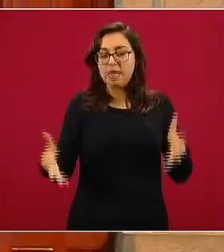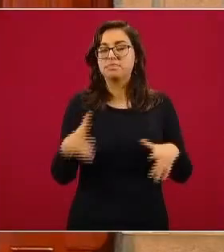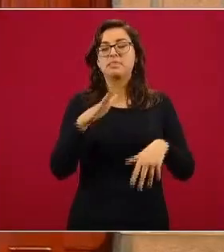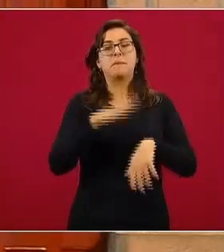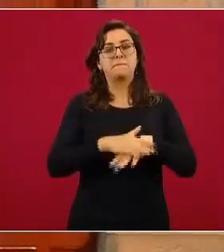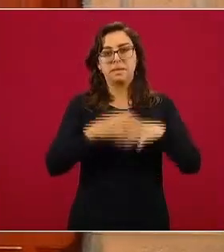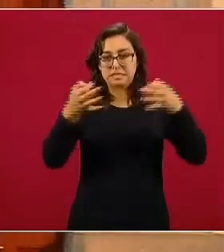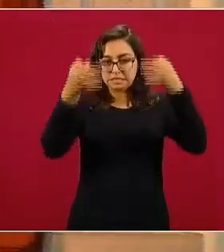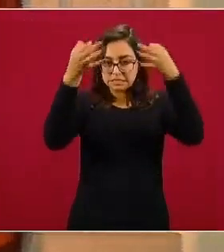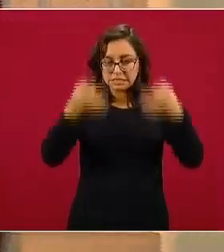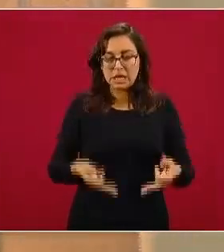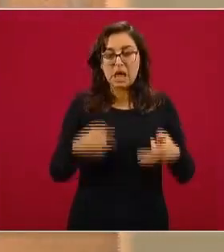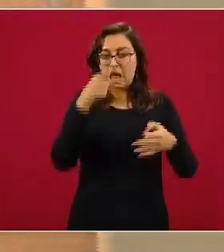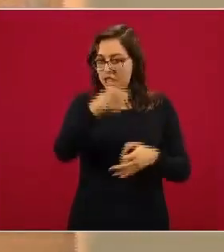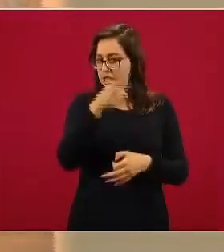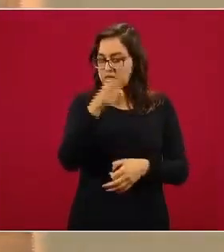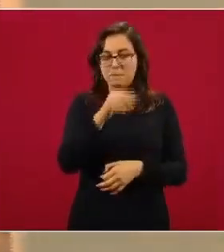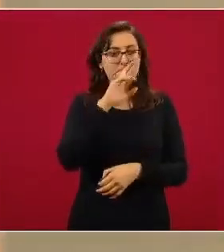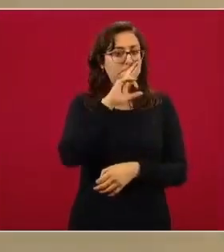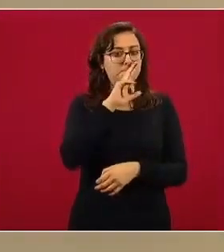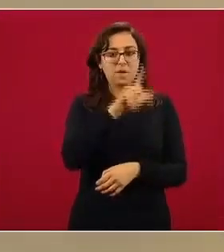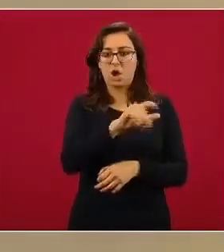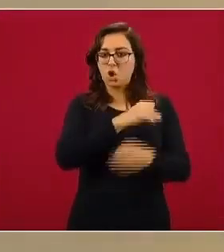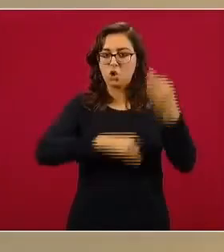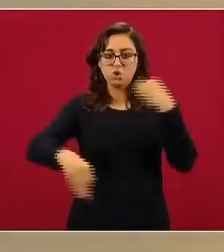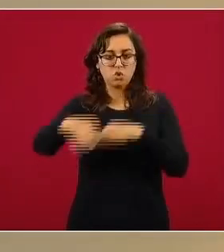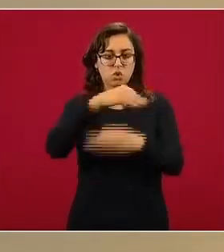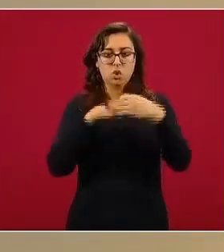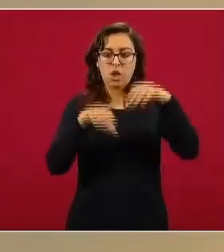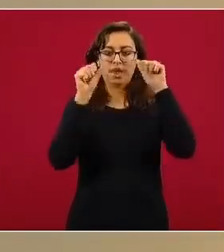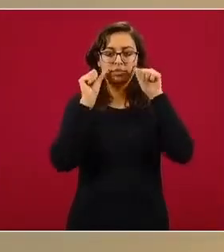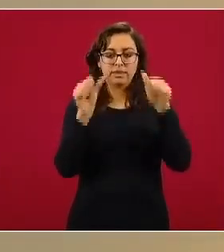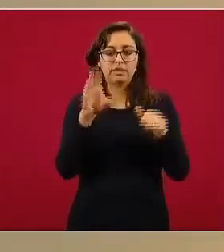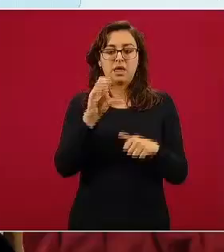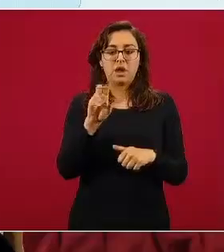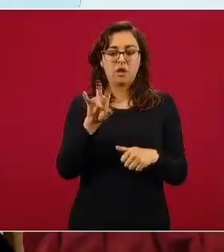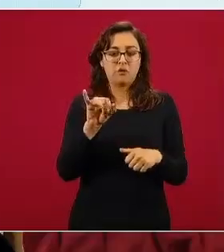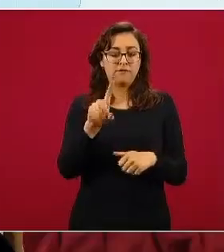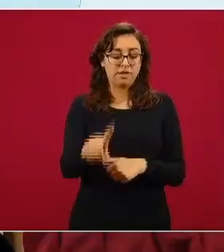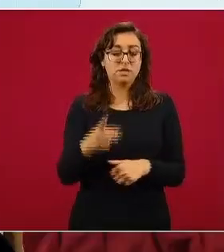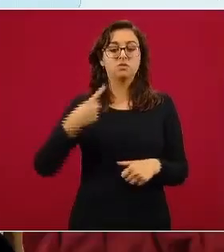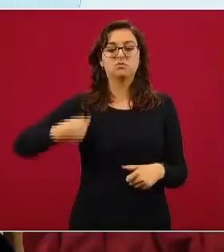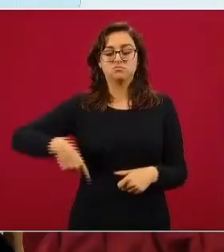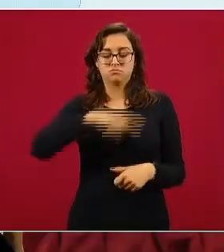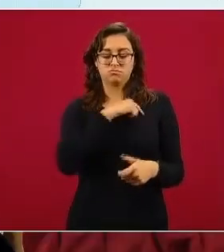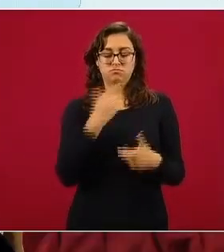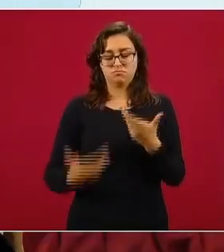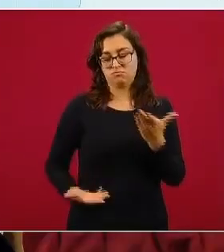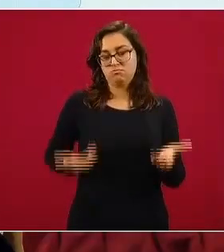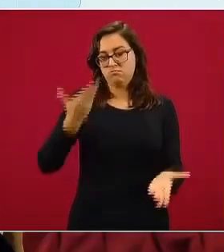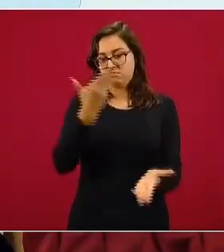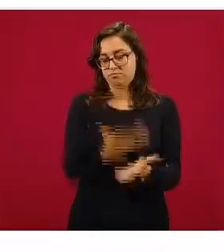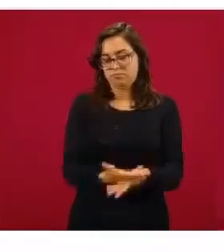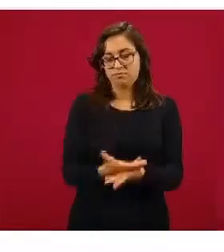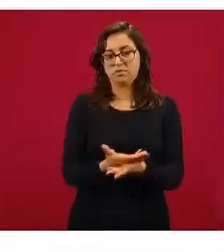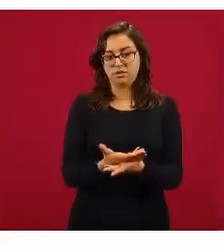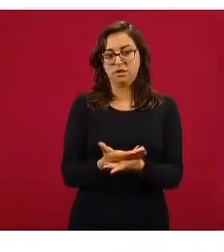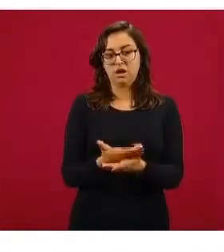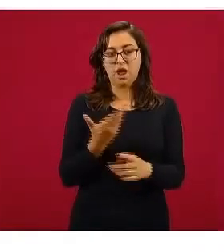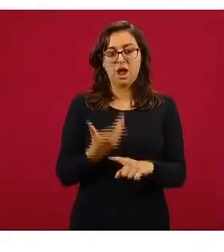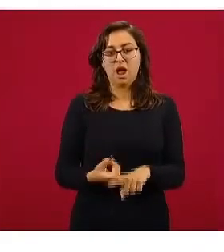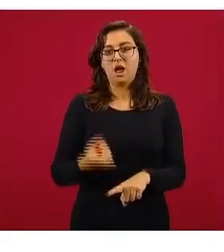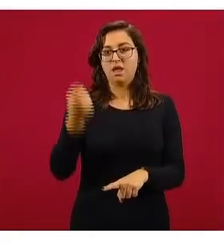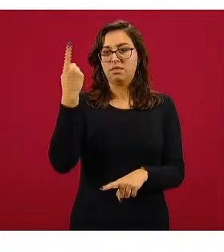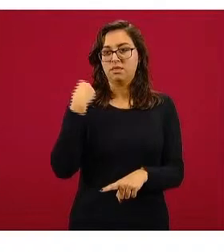indicadores de calidad, realmente estos son como los principios que presentamos. Esto fue una presentación que también hicimos,